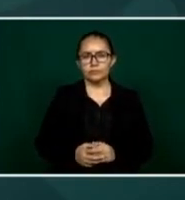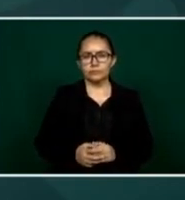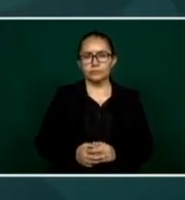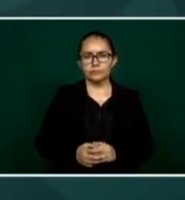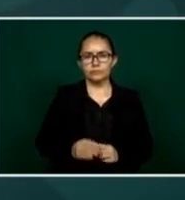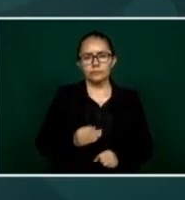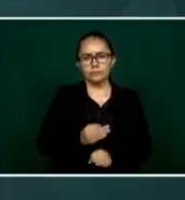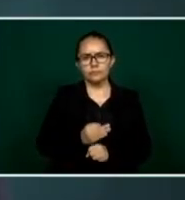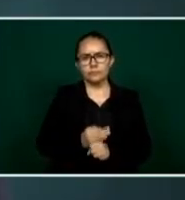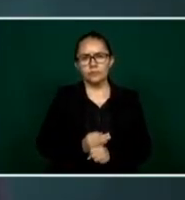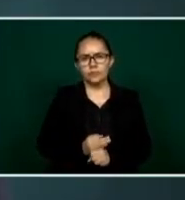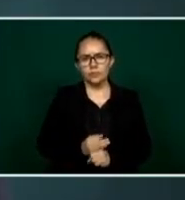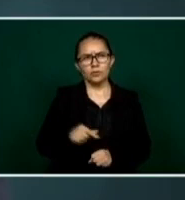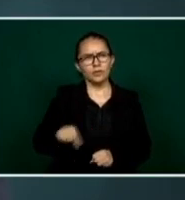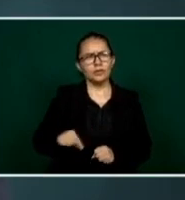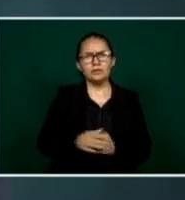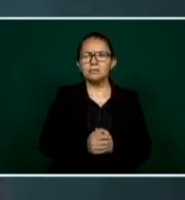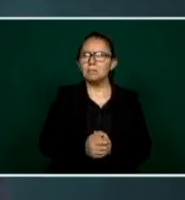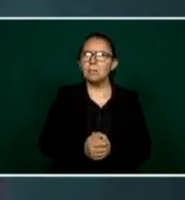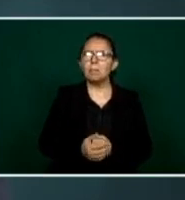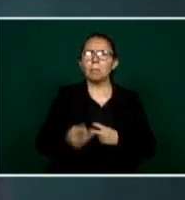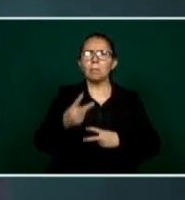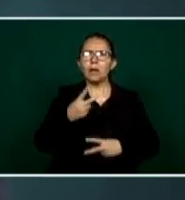Llevo 6 visitas